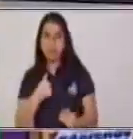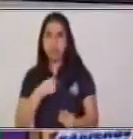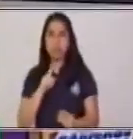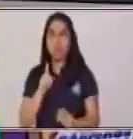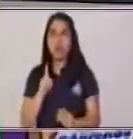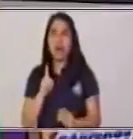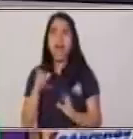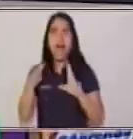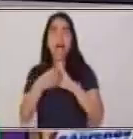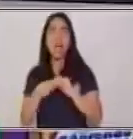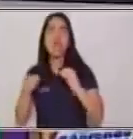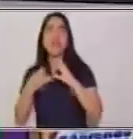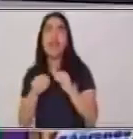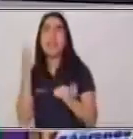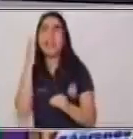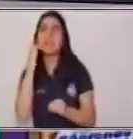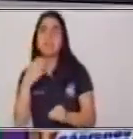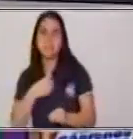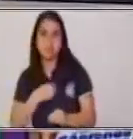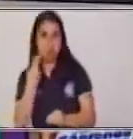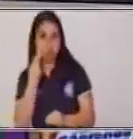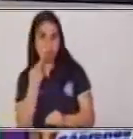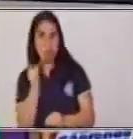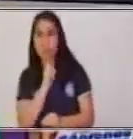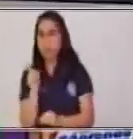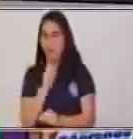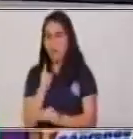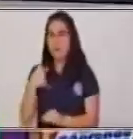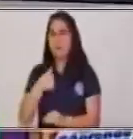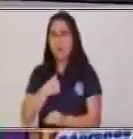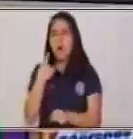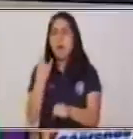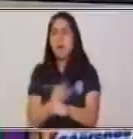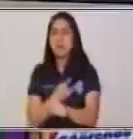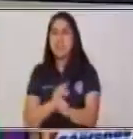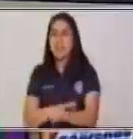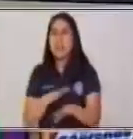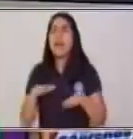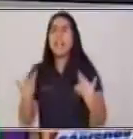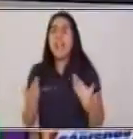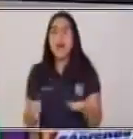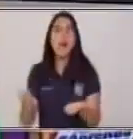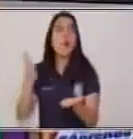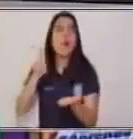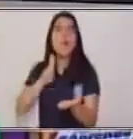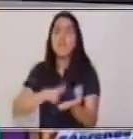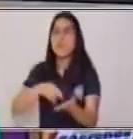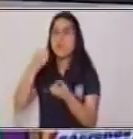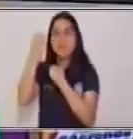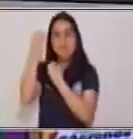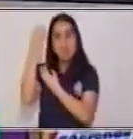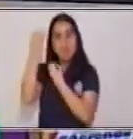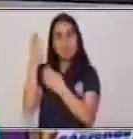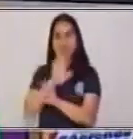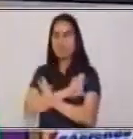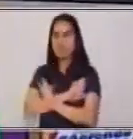algo, una cita, ¿verdad? Algo que alguien más dijo. Cuando nosotros encontremos un párrafo,